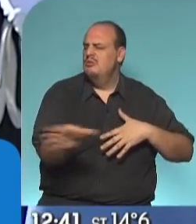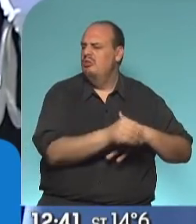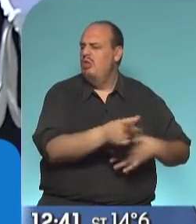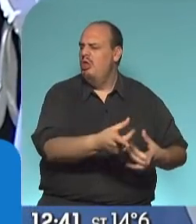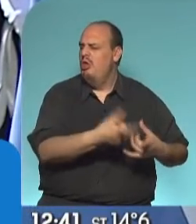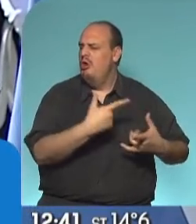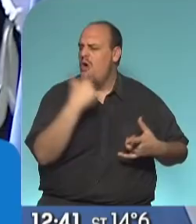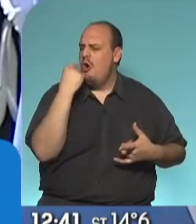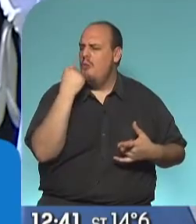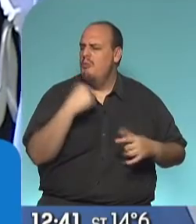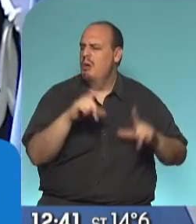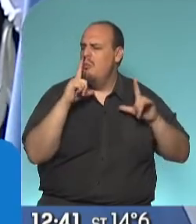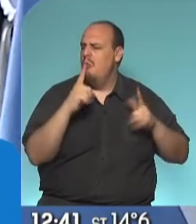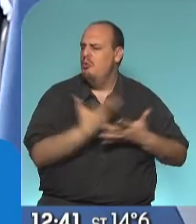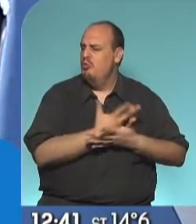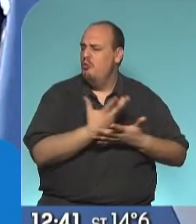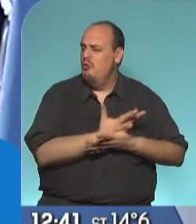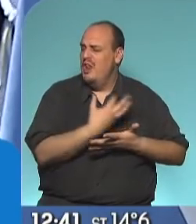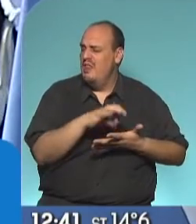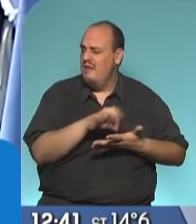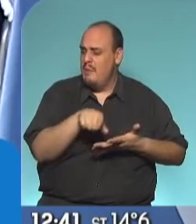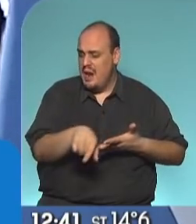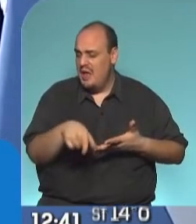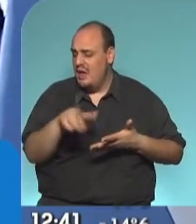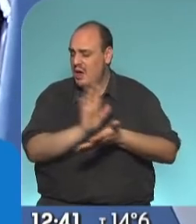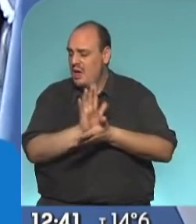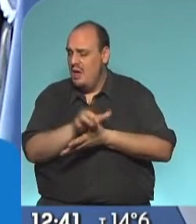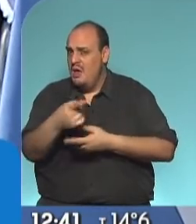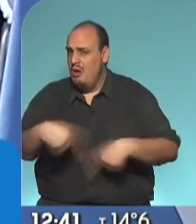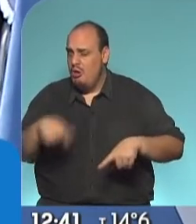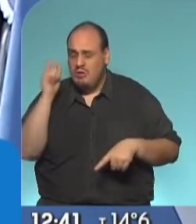sufra el hombre público para que esta nave llegue a puerto.